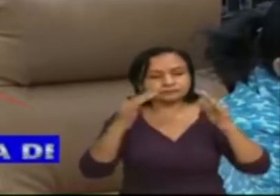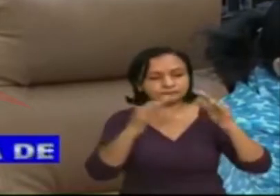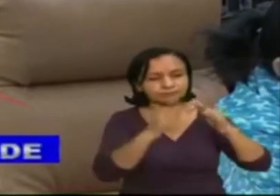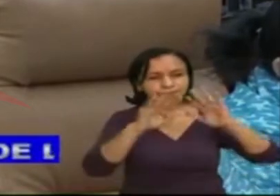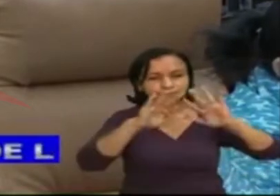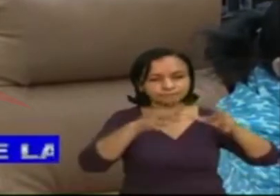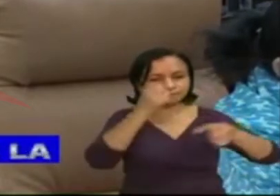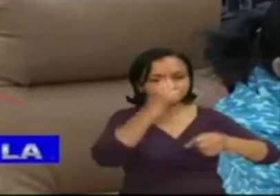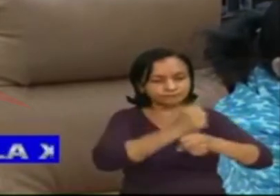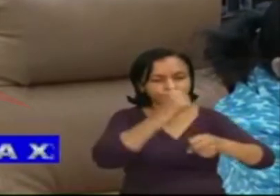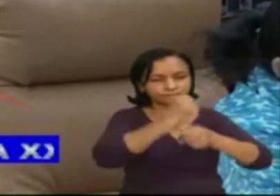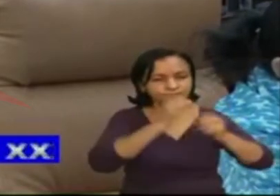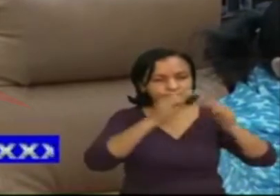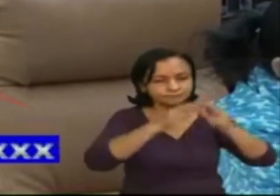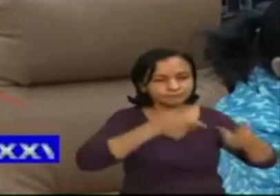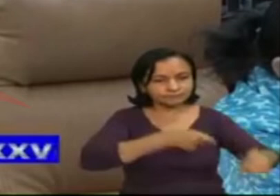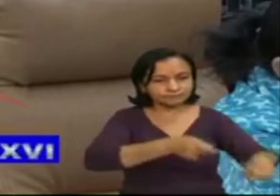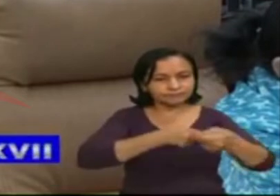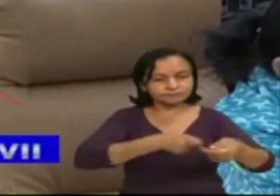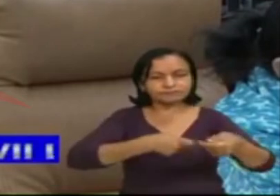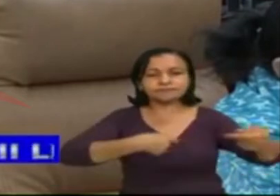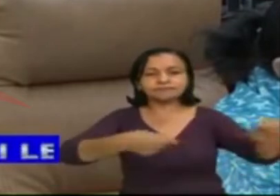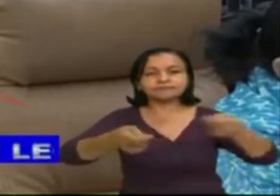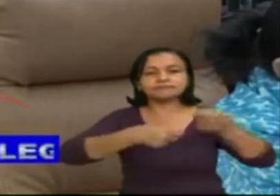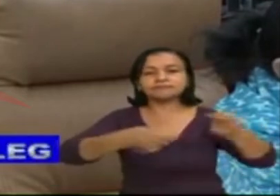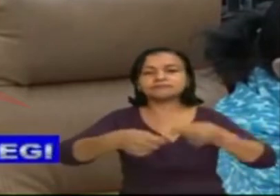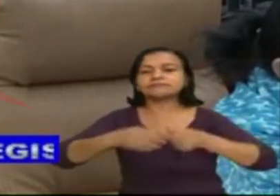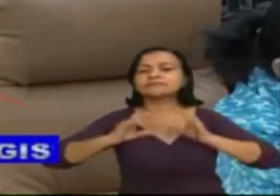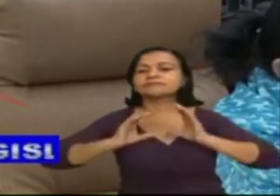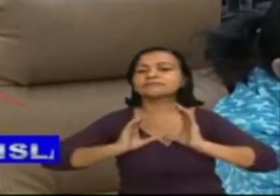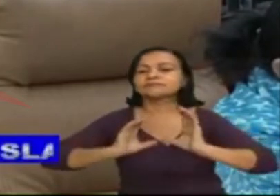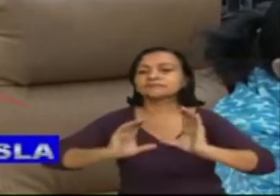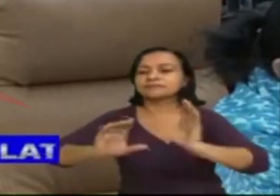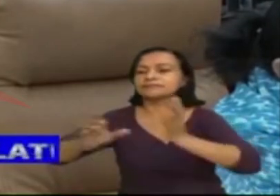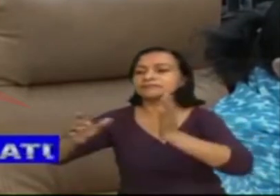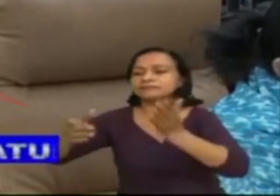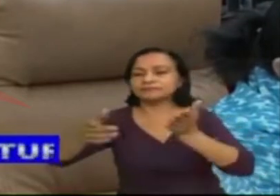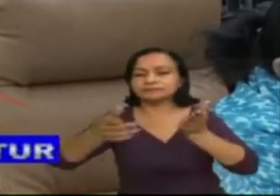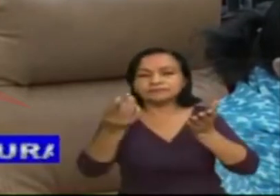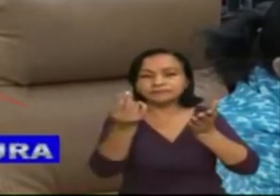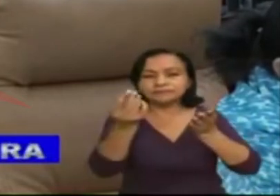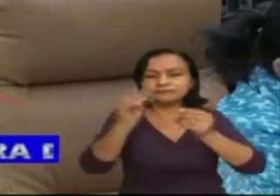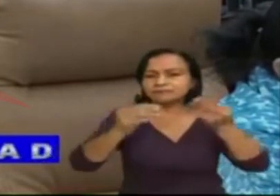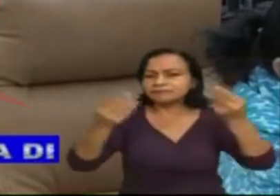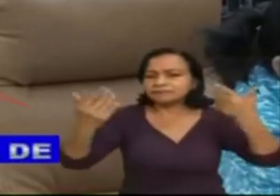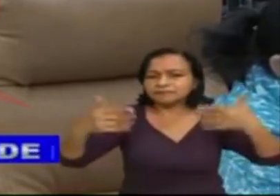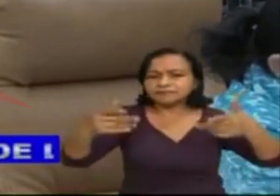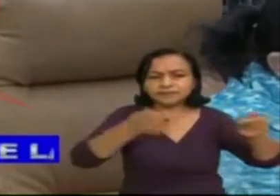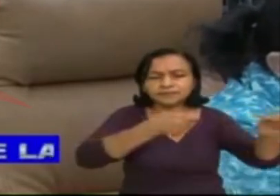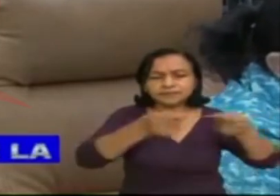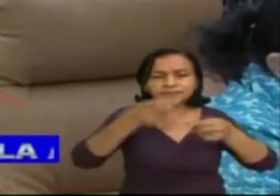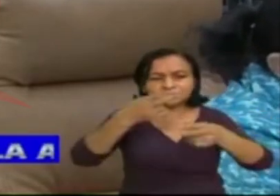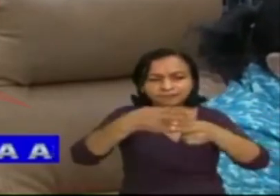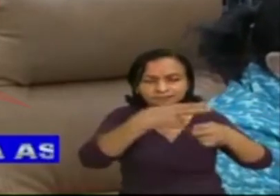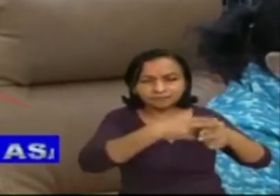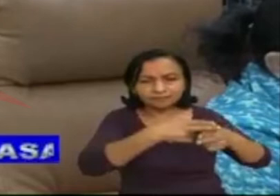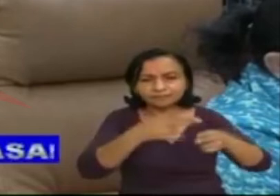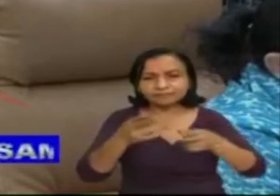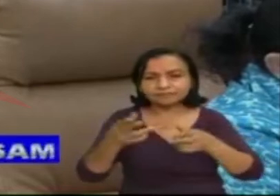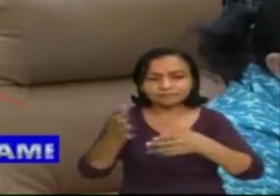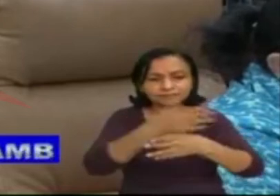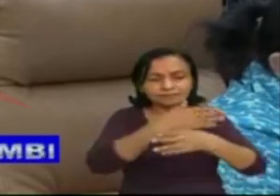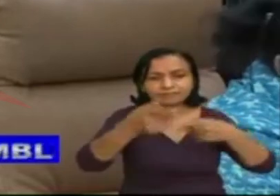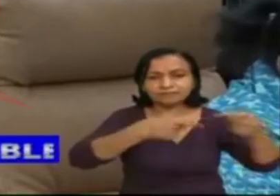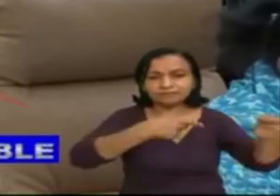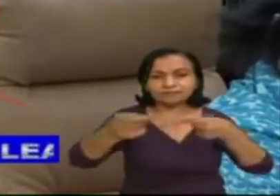casa, son los vendedores ambulantes, son la economía informal que se le llama,